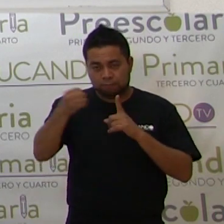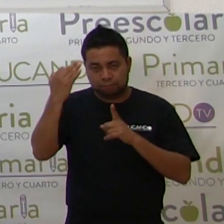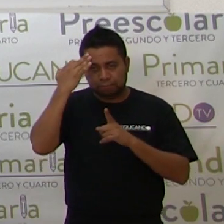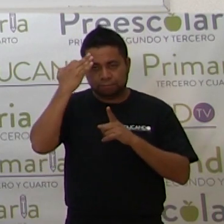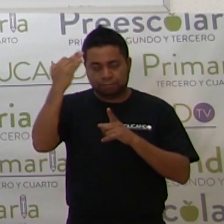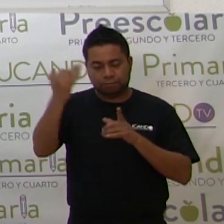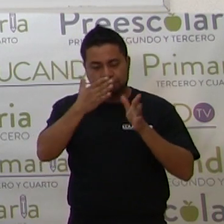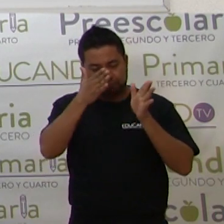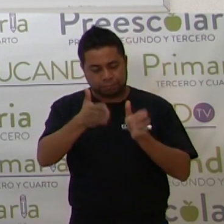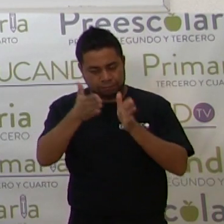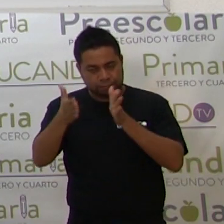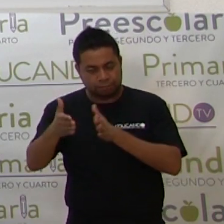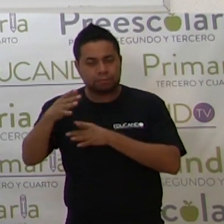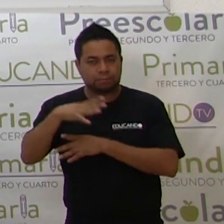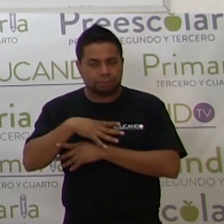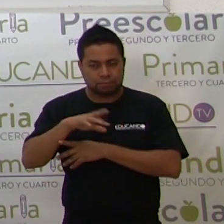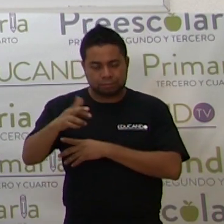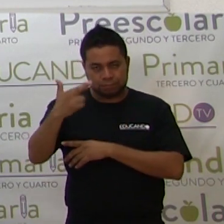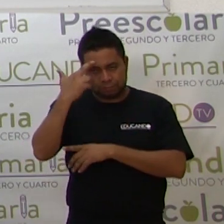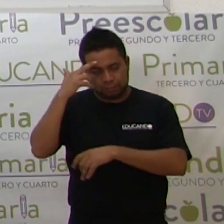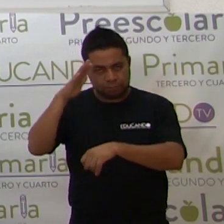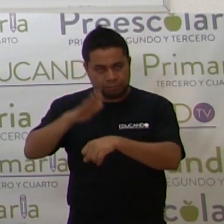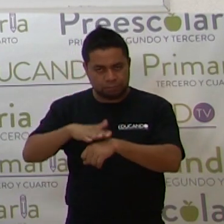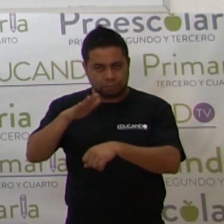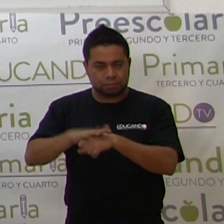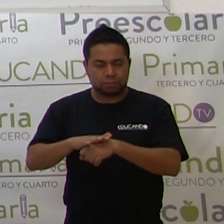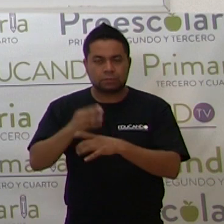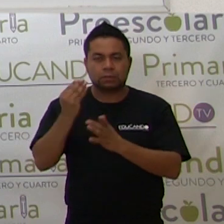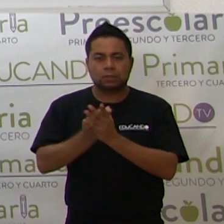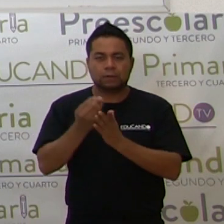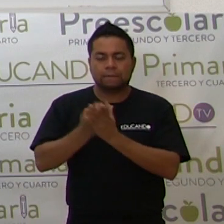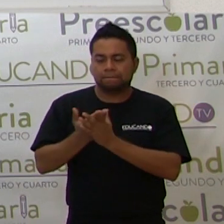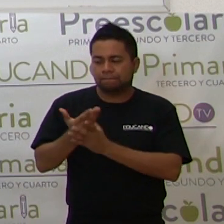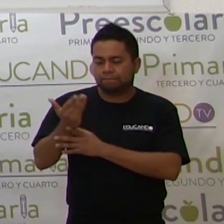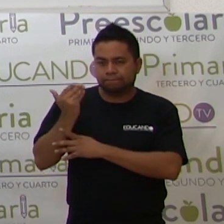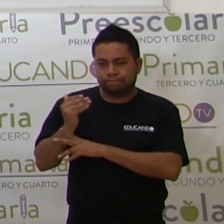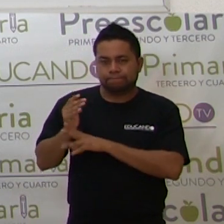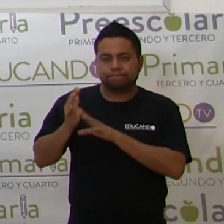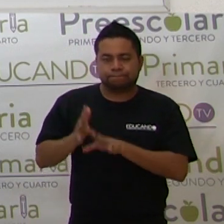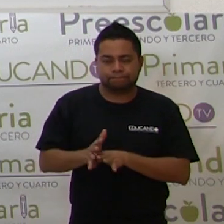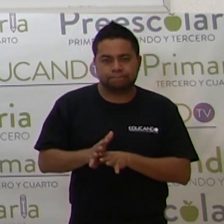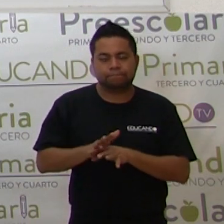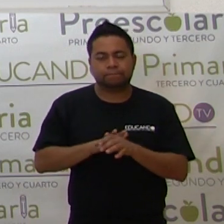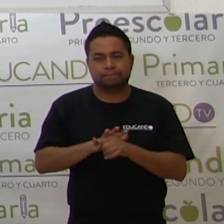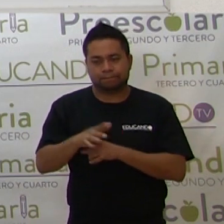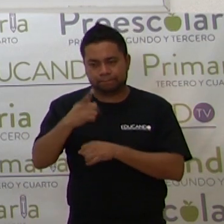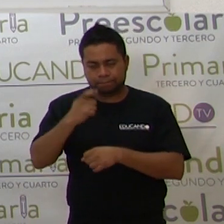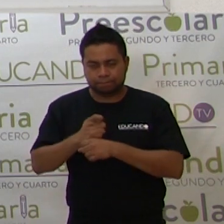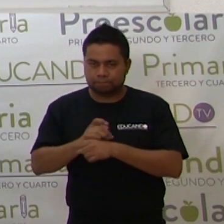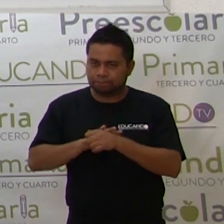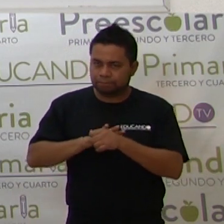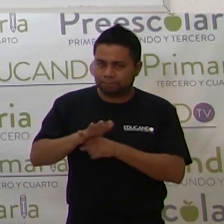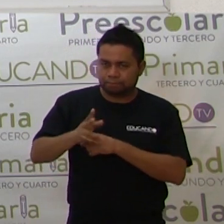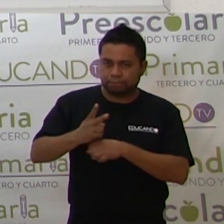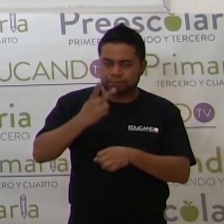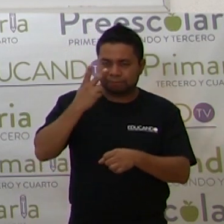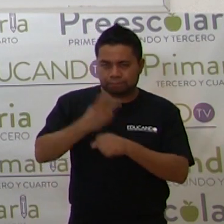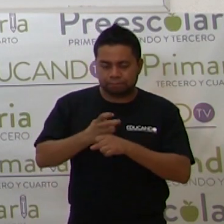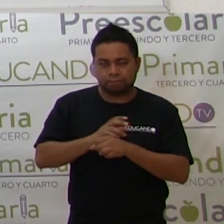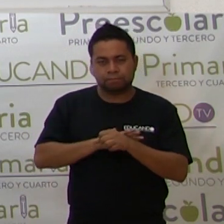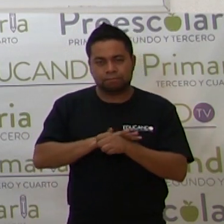orden cronológico, recuérdalo, ya lo vimos en las sesiones anteriores, qué pasó primero, qué pasó después y qué pasó al final.